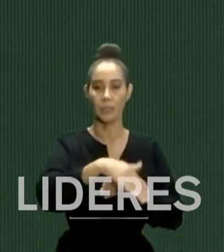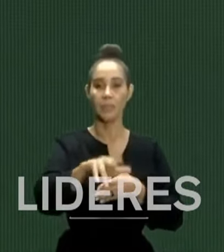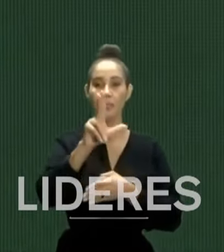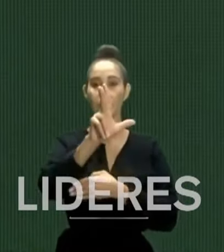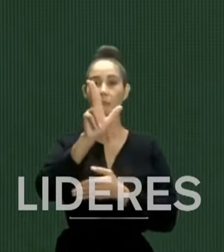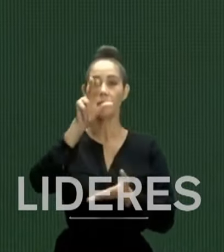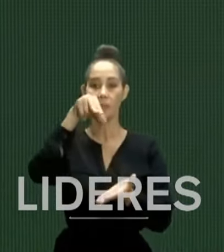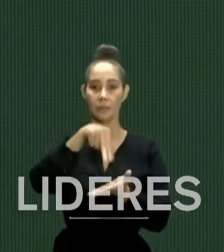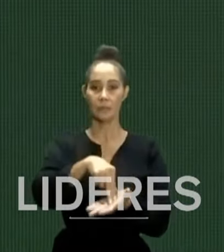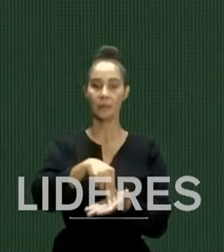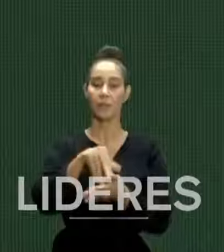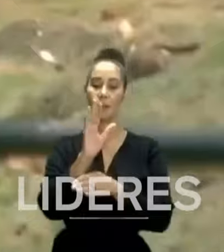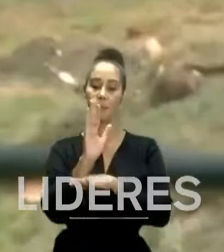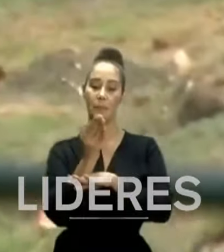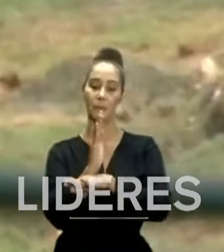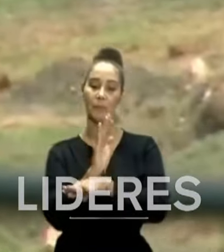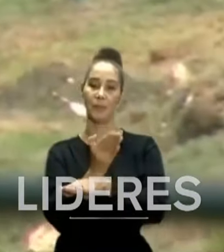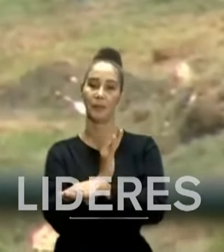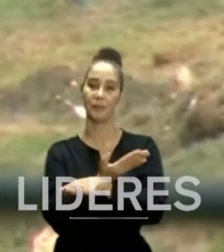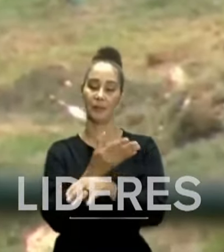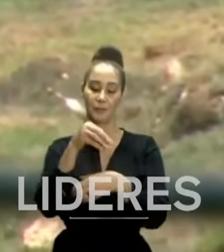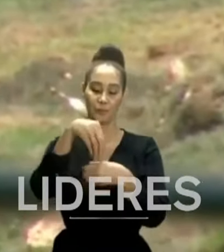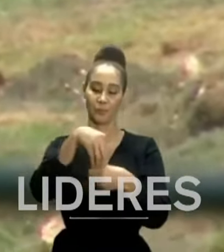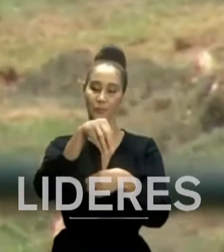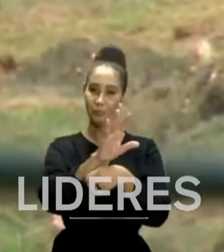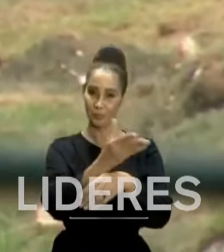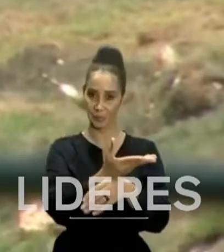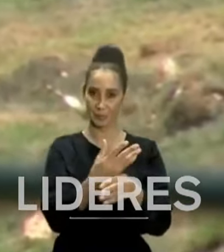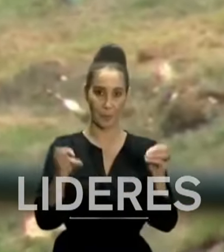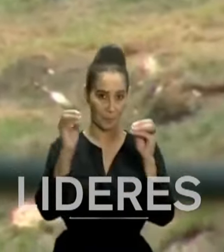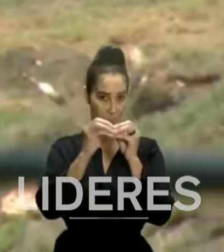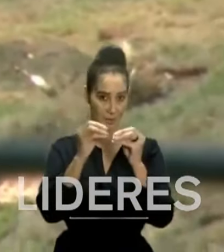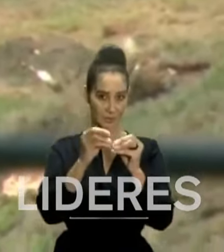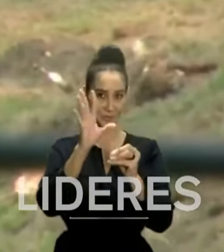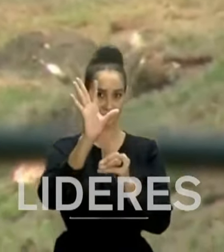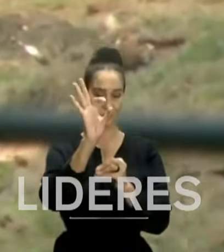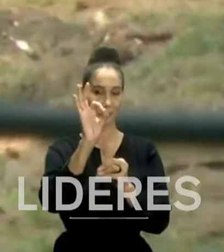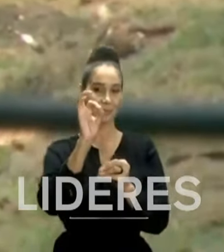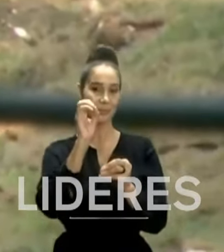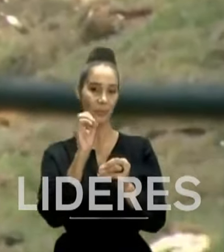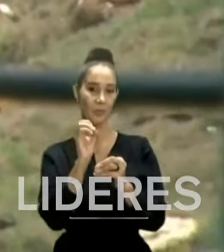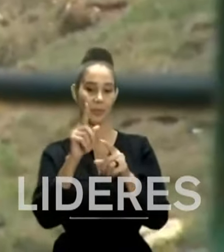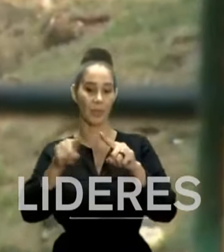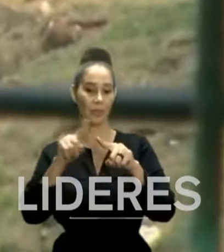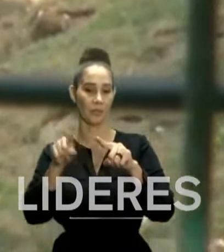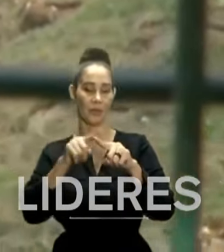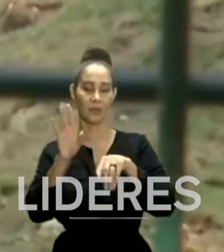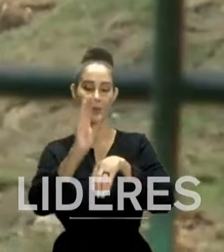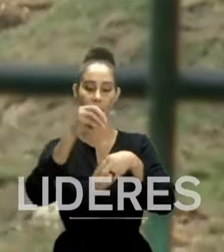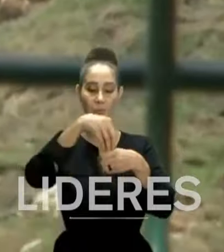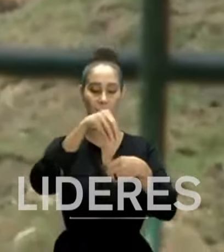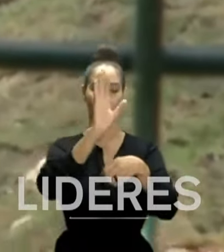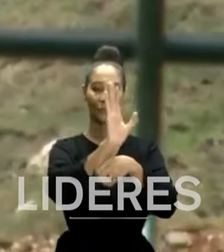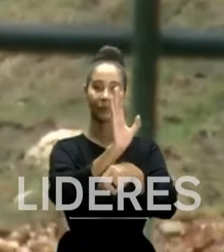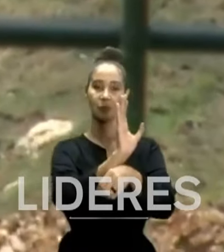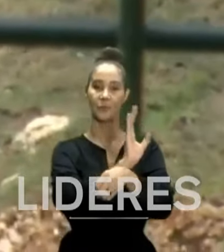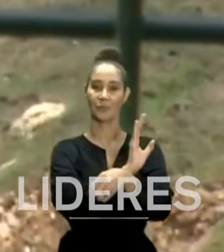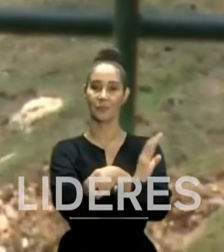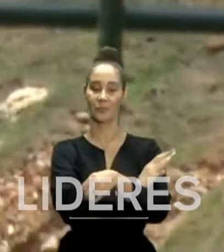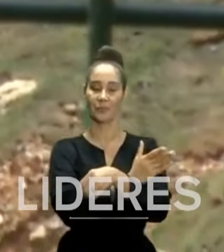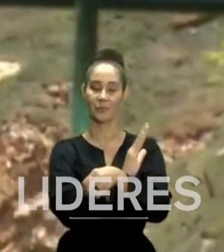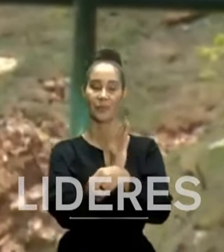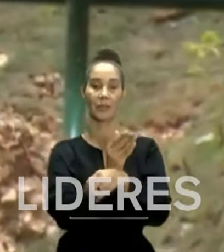3.000 plantitas, más de 900 variedades diferentes. Se ha